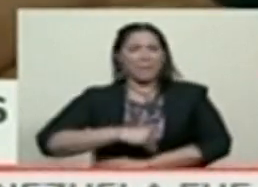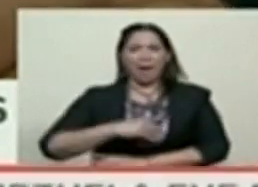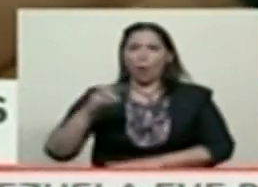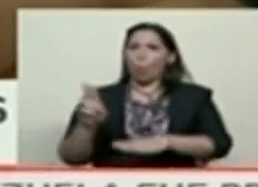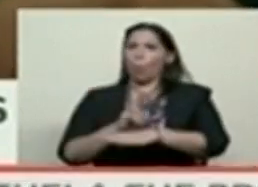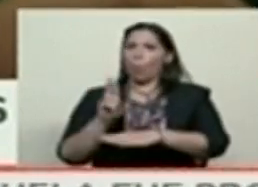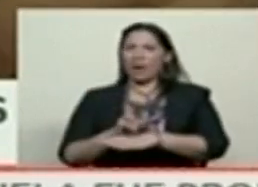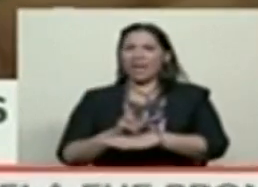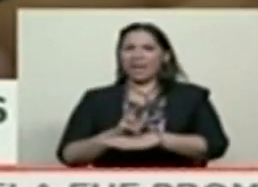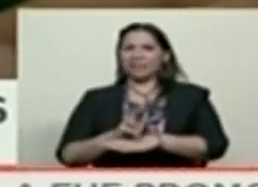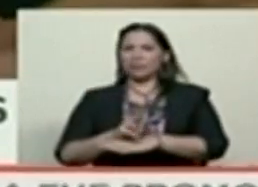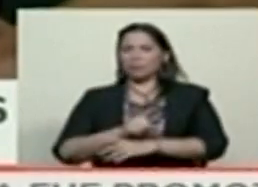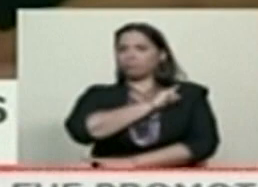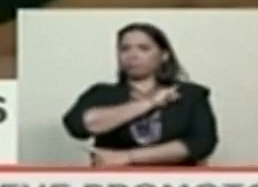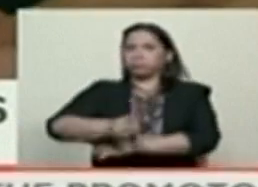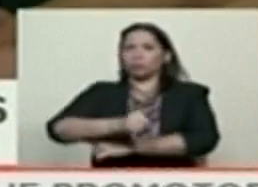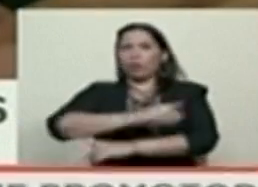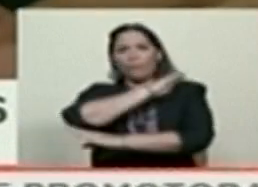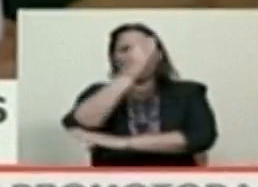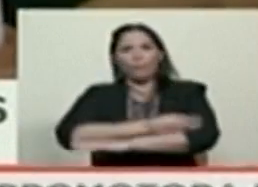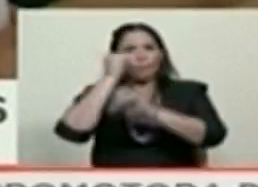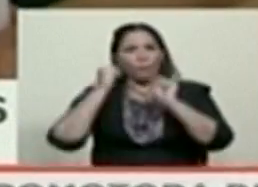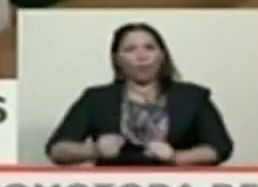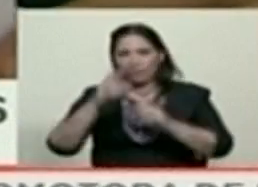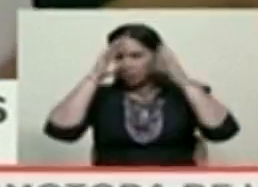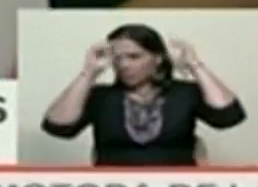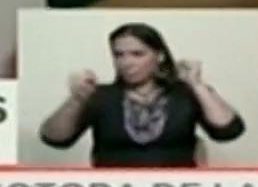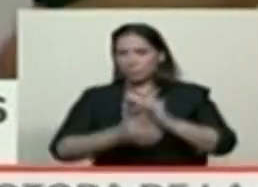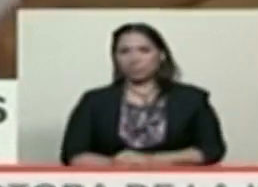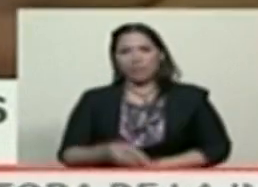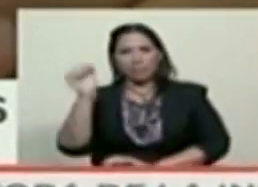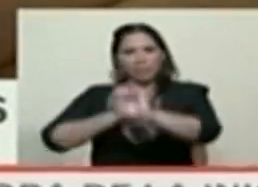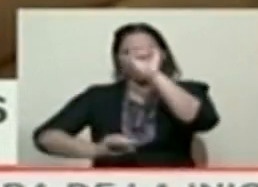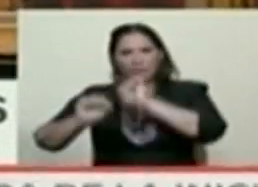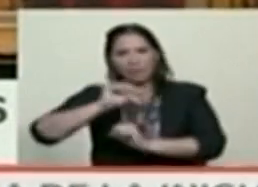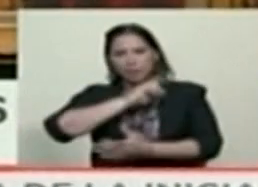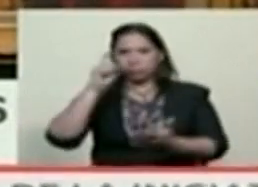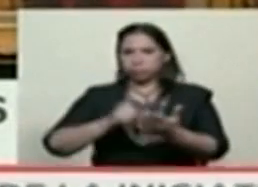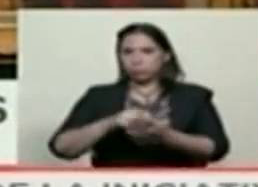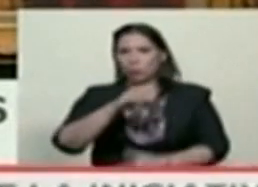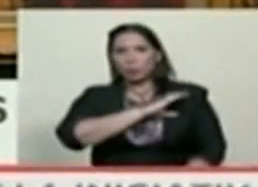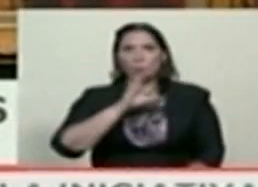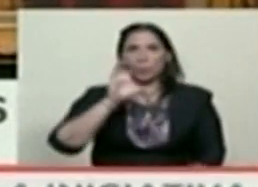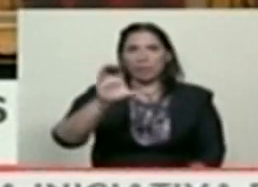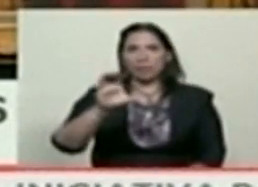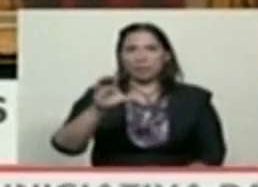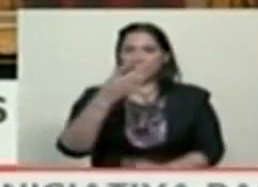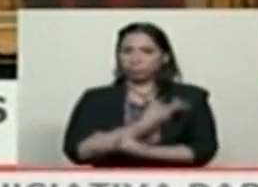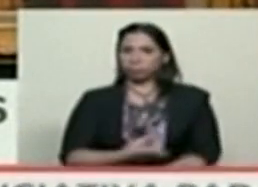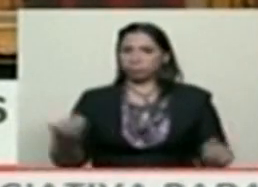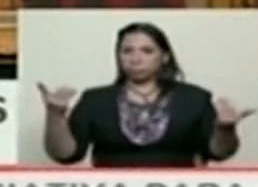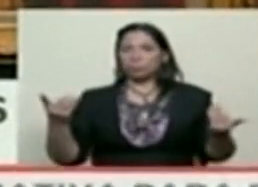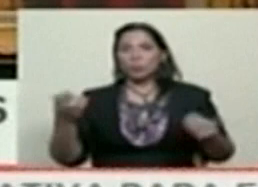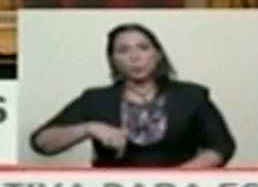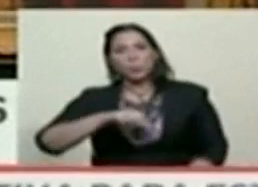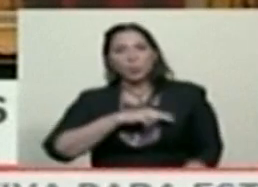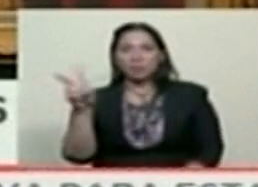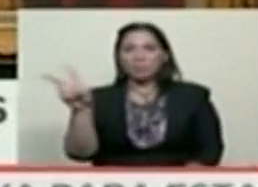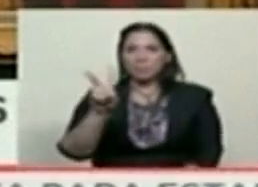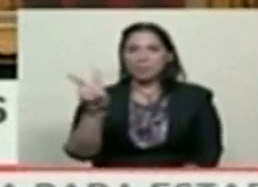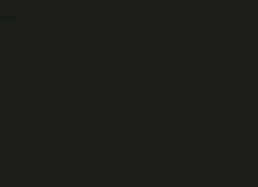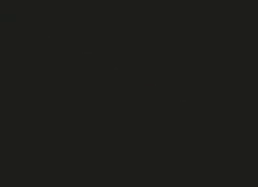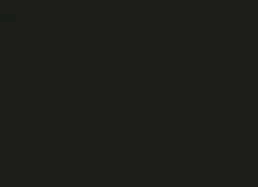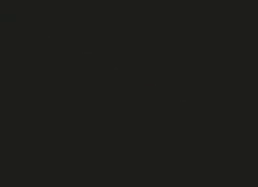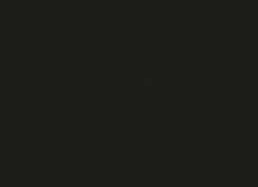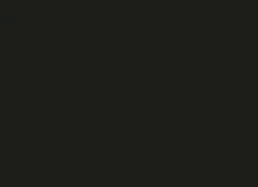y crudas medidas diplomáticas para la defensa de la integridad, la soberanía y la dignidad de nuestra Venezuela.